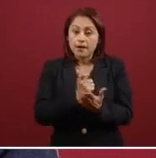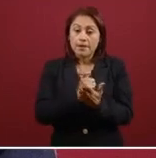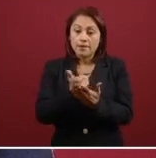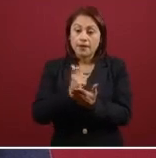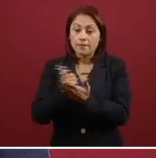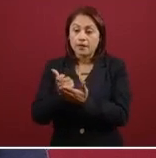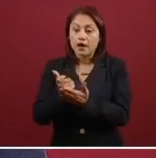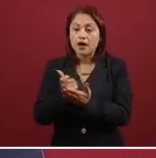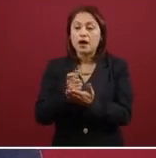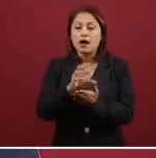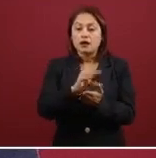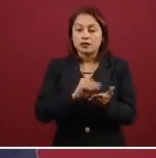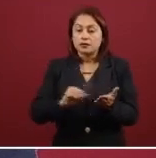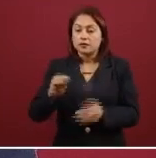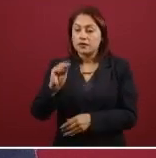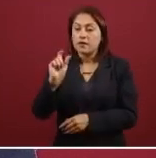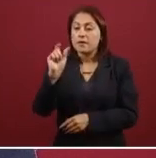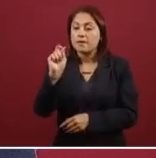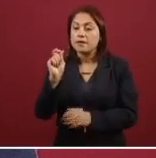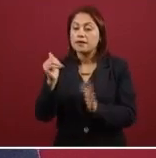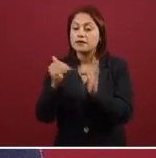dejaban 20,000